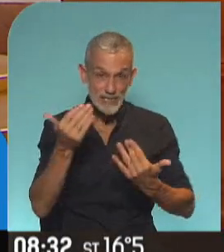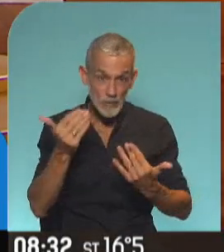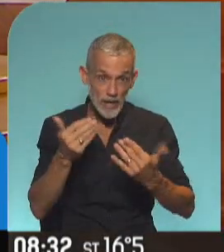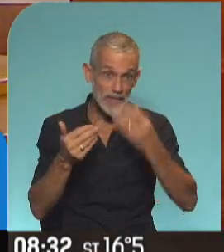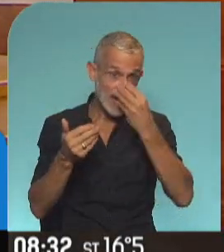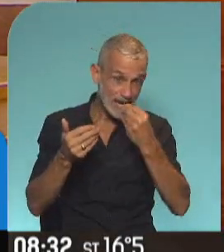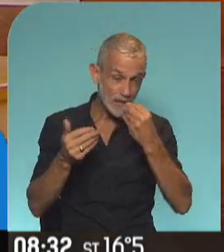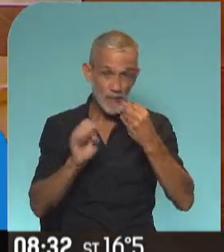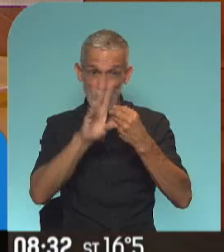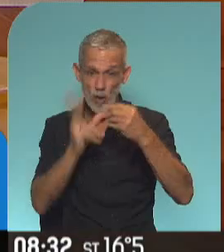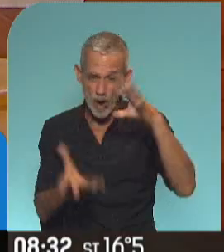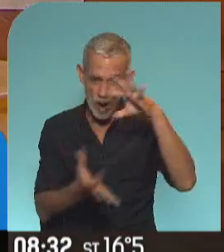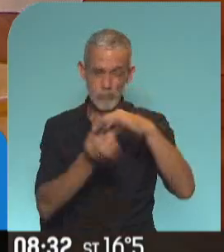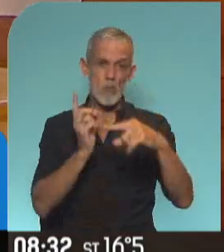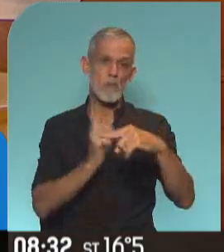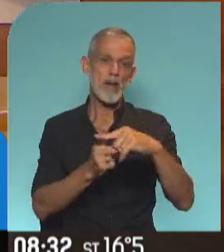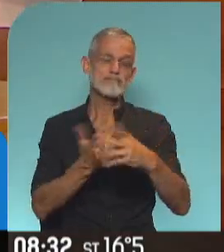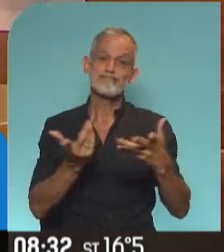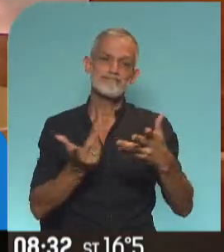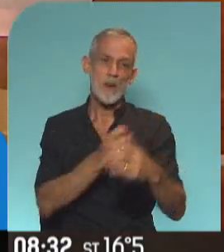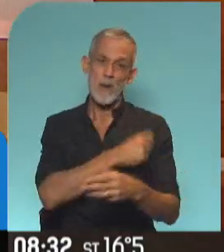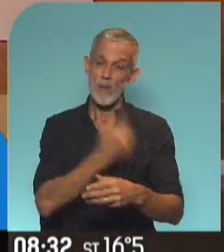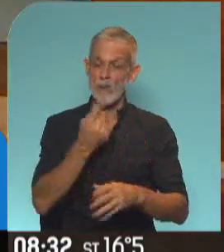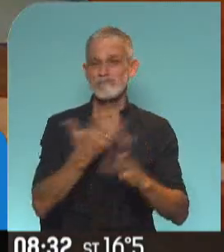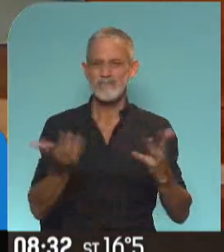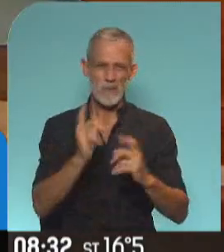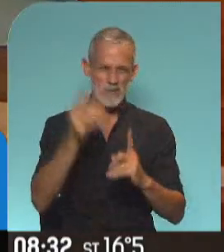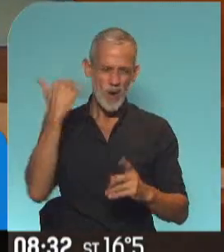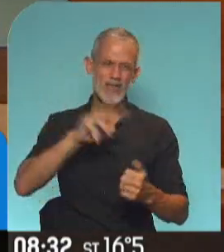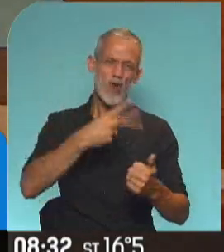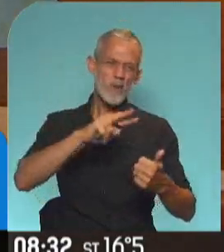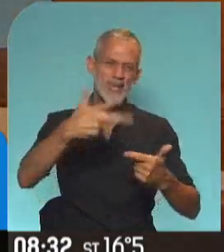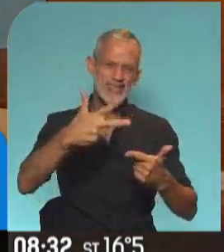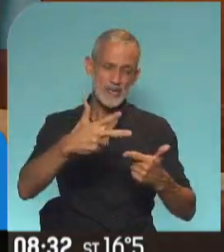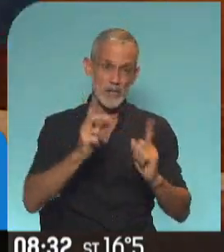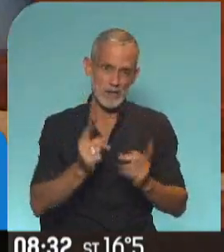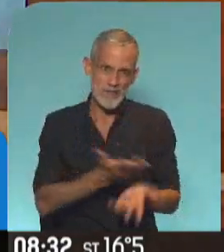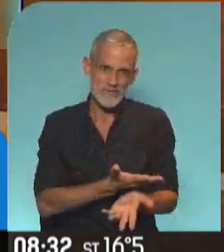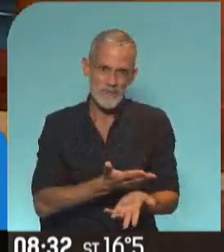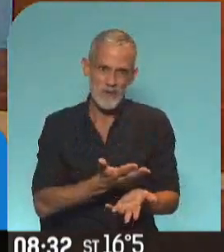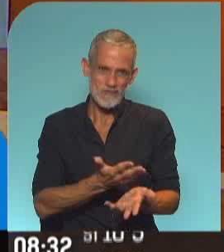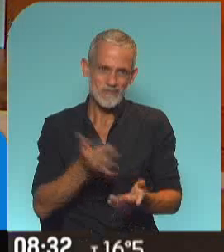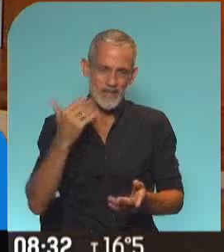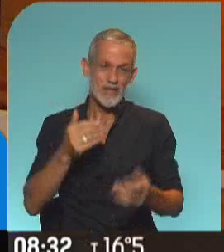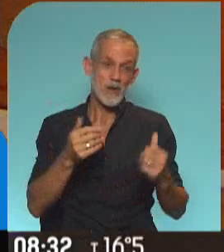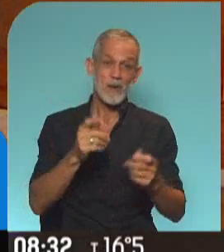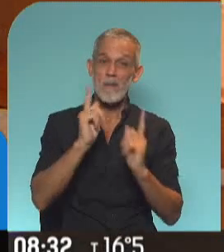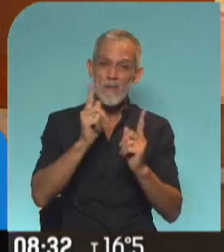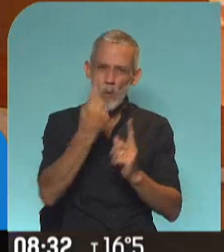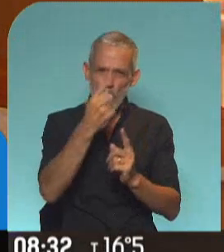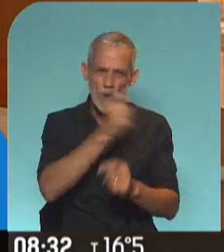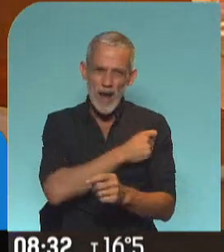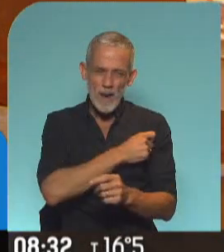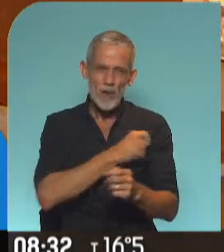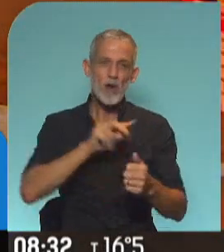lo ideal la otra bueno por ejemplo la vacuna doble la vacuna triple hacen es o sea uno en la misma vacuna